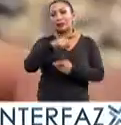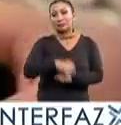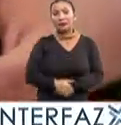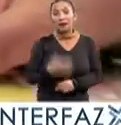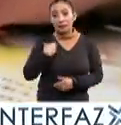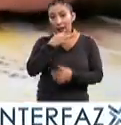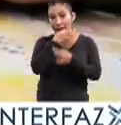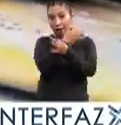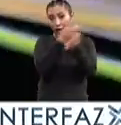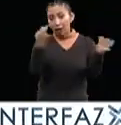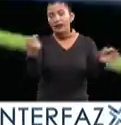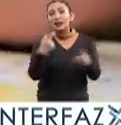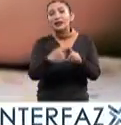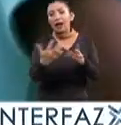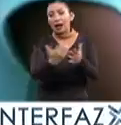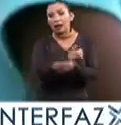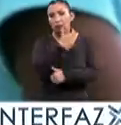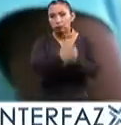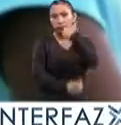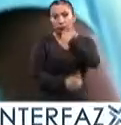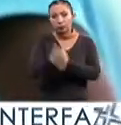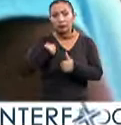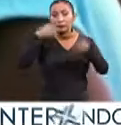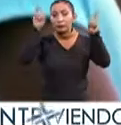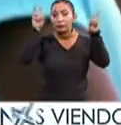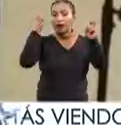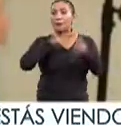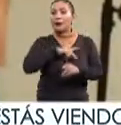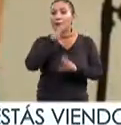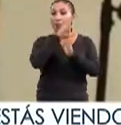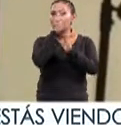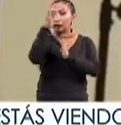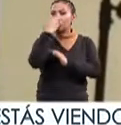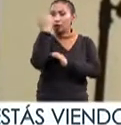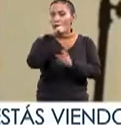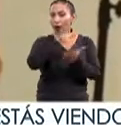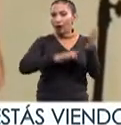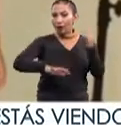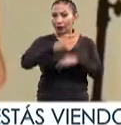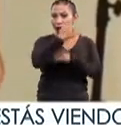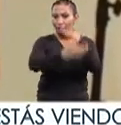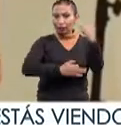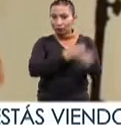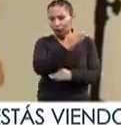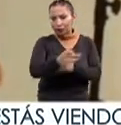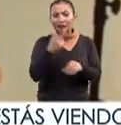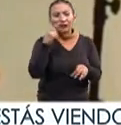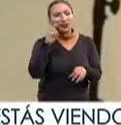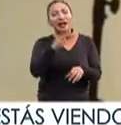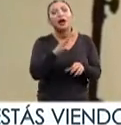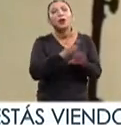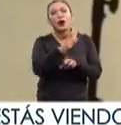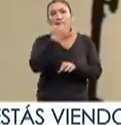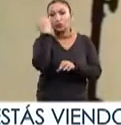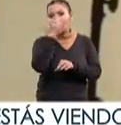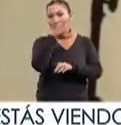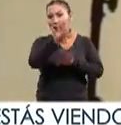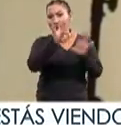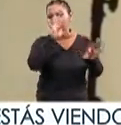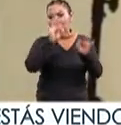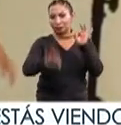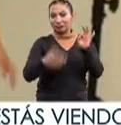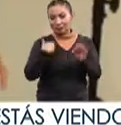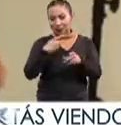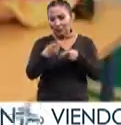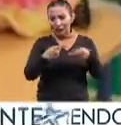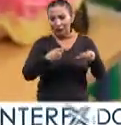Se dieron a conocer los ganadores del concurso Mi Biblioteca Escolar, un espacio de todos. Descubre qué escuelas fueron en la